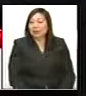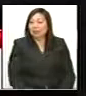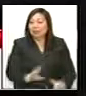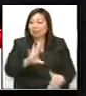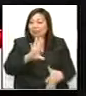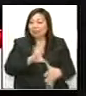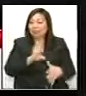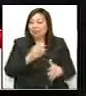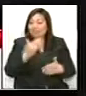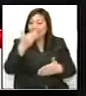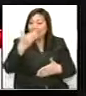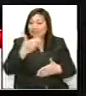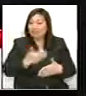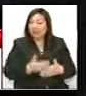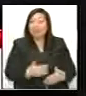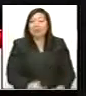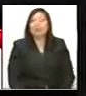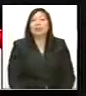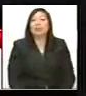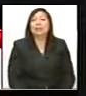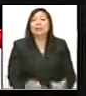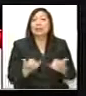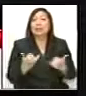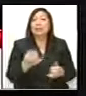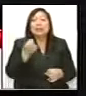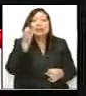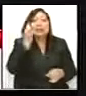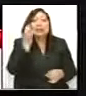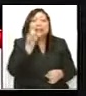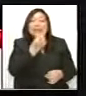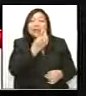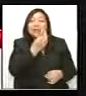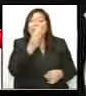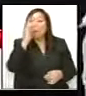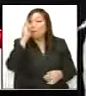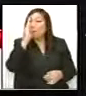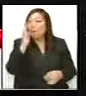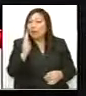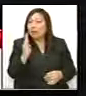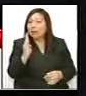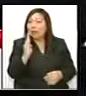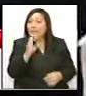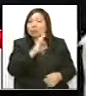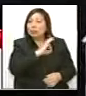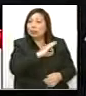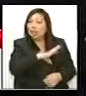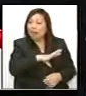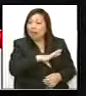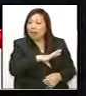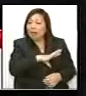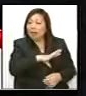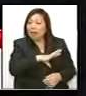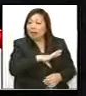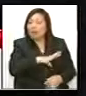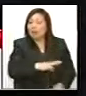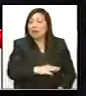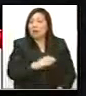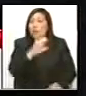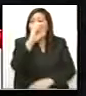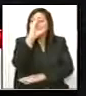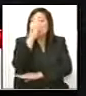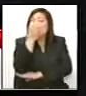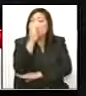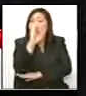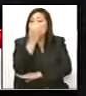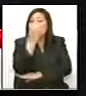que pudimos bloquear el sarampión. Actualmente el sarampión sigue corriendo en Brasil, sigue corriendo en Chile, sigue corriendo en Colombia, y